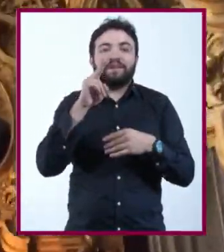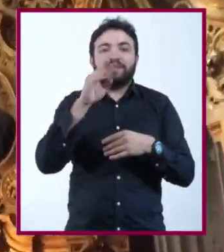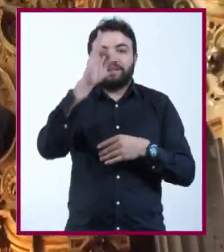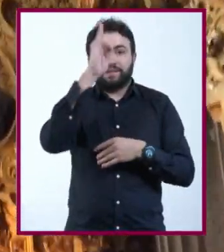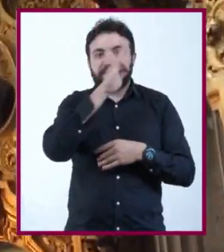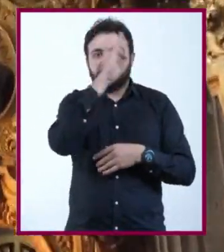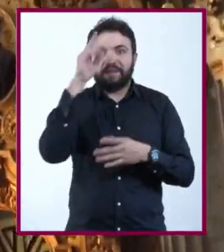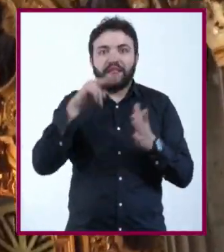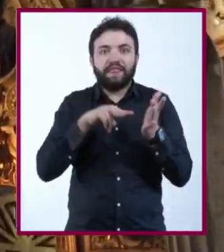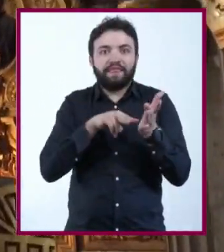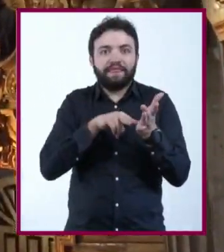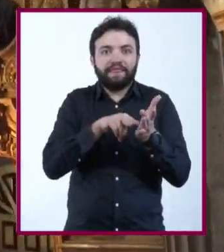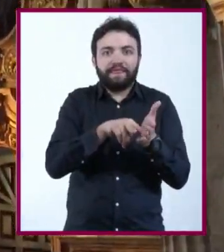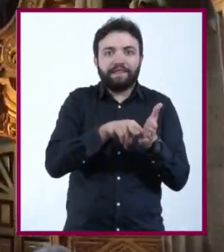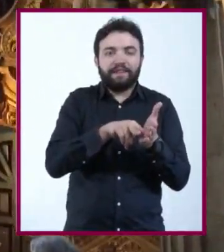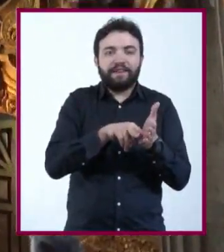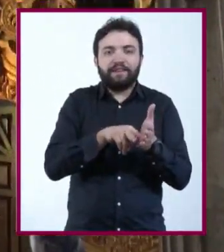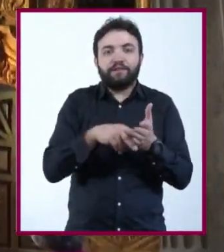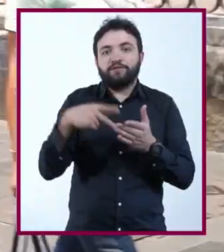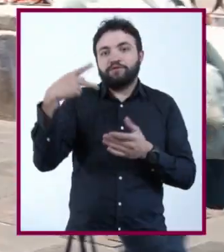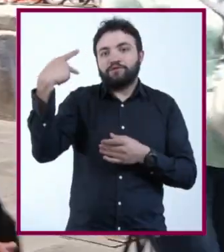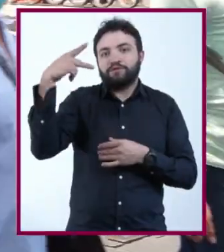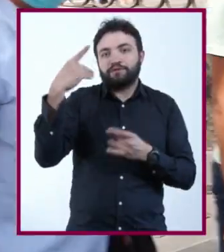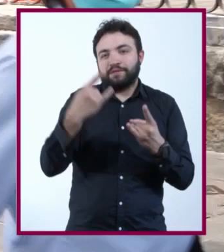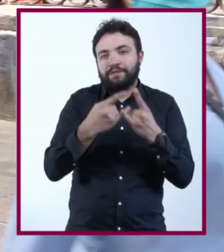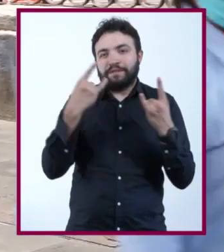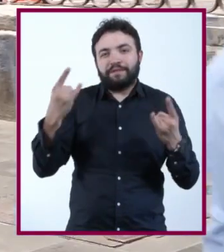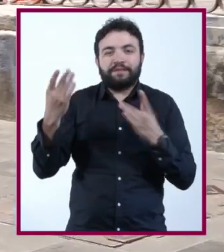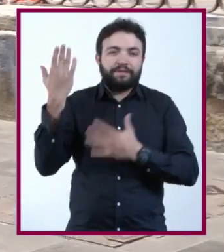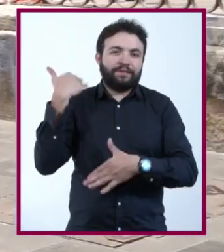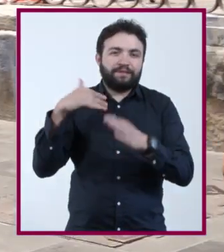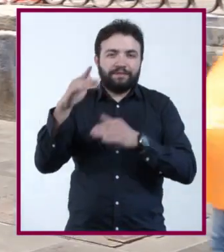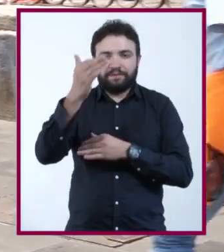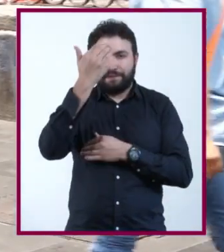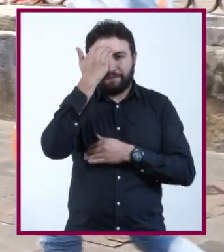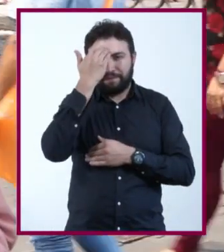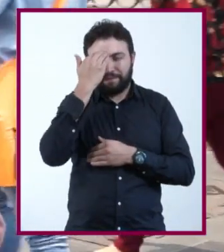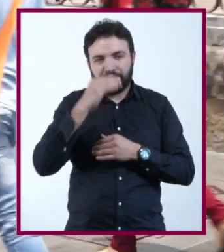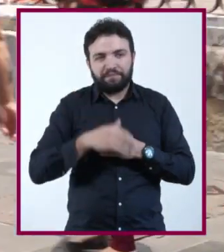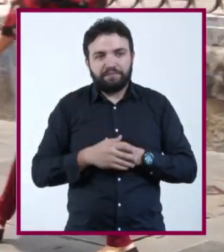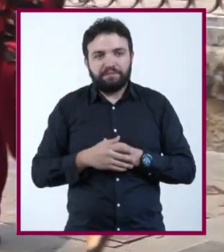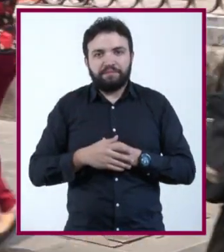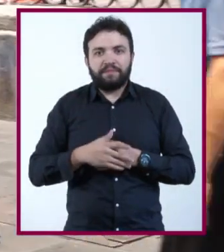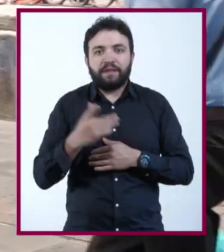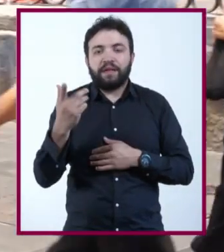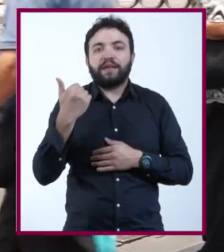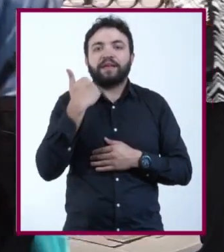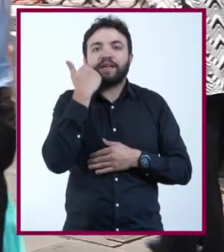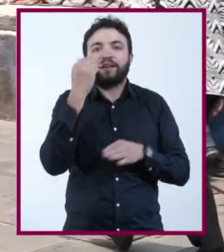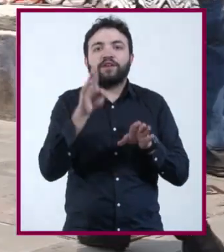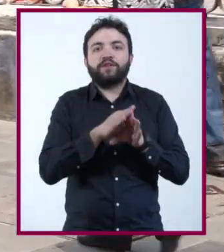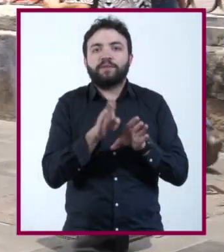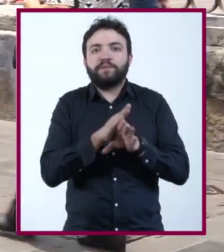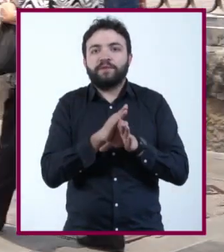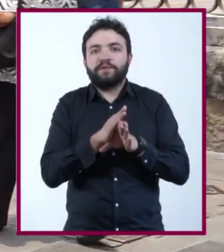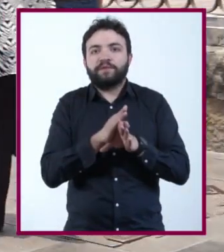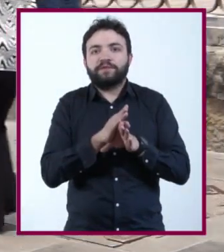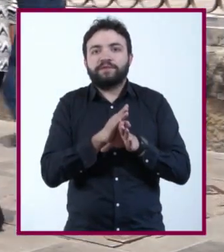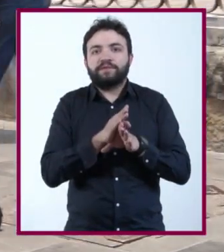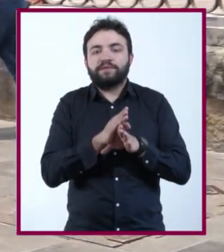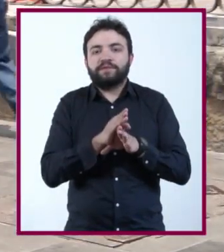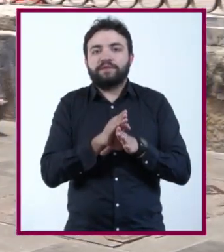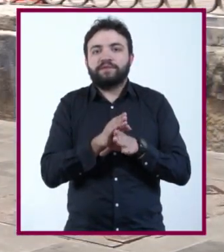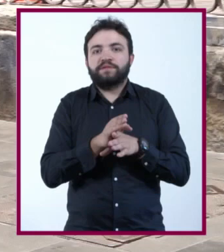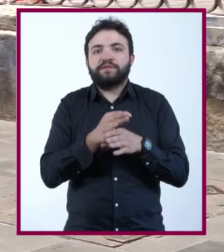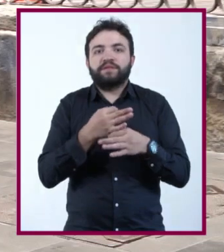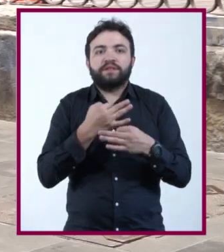Negro, el Cristo del Veneno, cuya leyenda ustedes seguramente conocen. Alguien que quería envenenar a